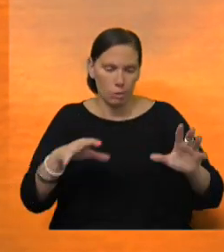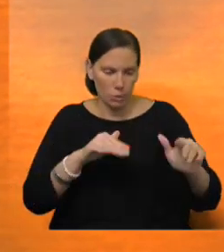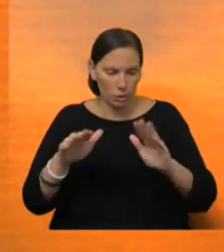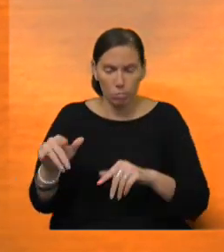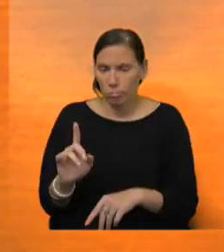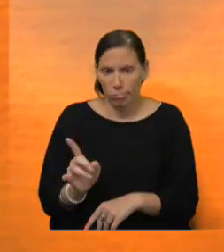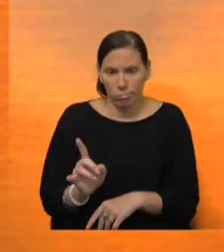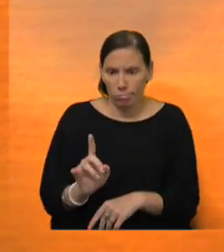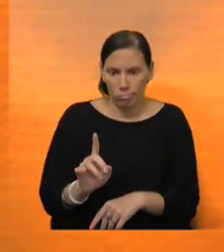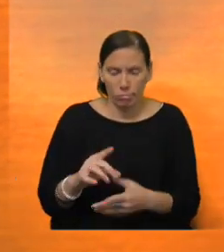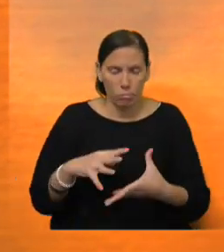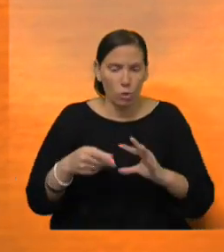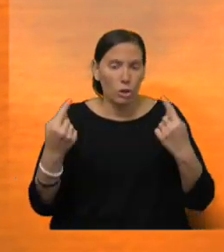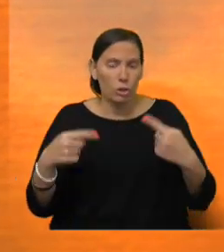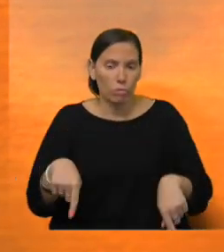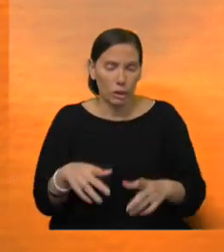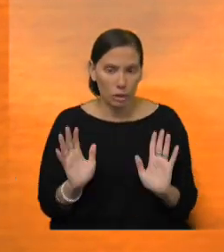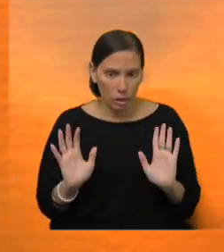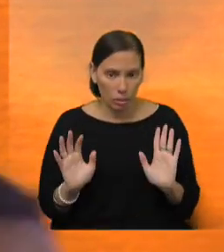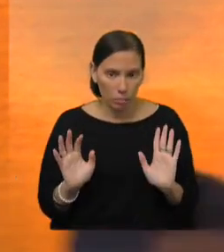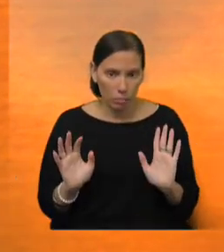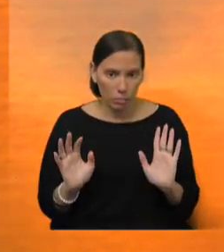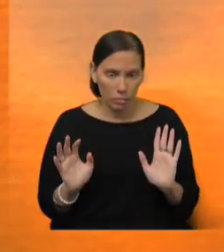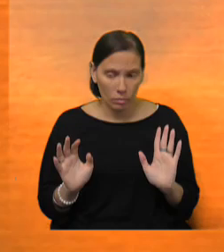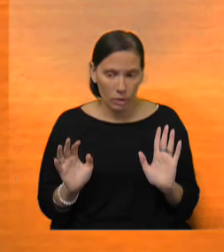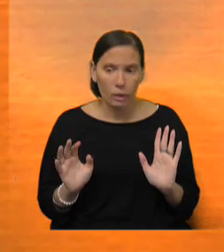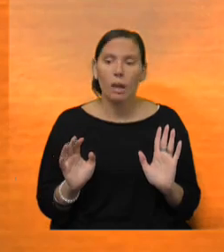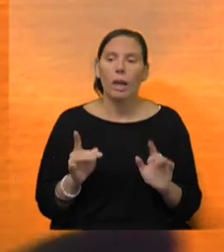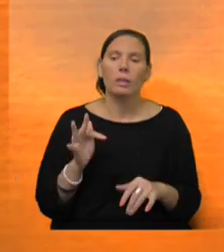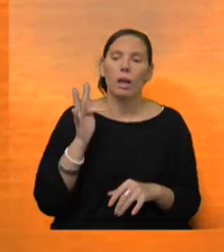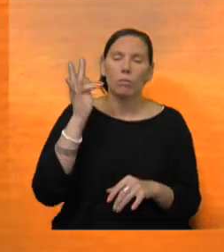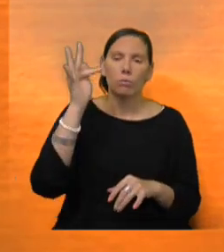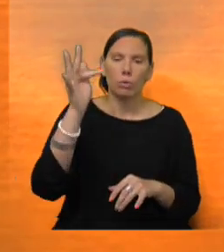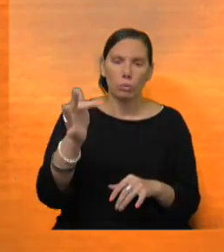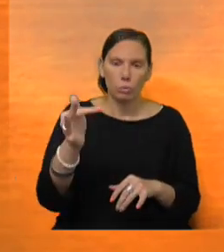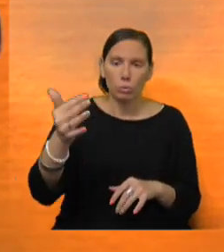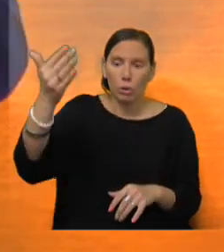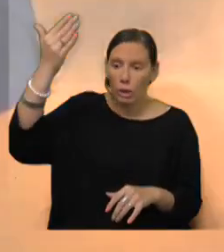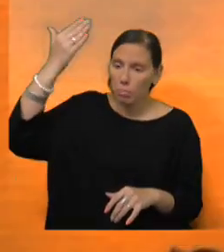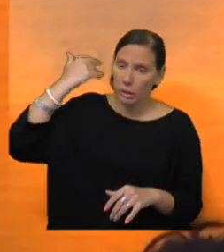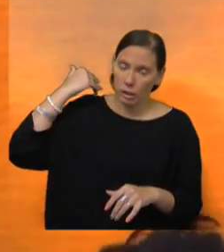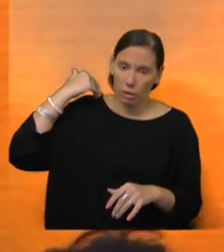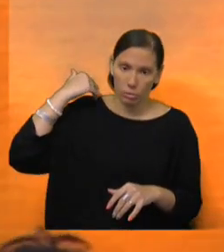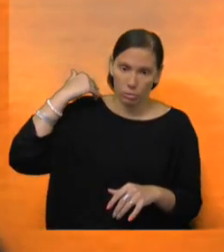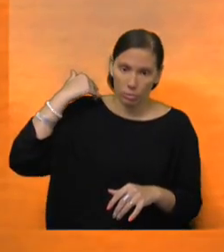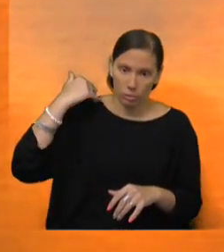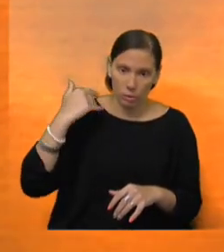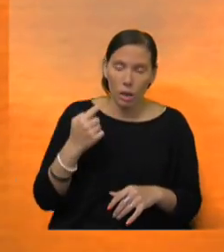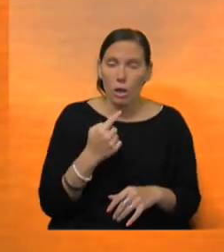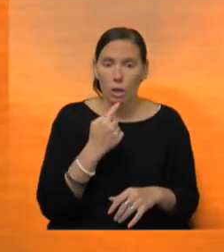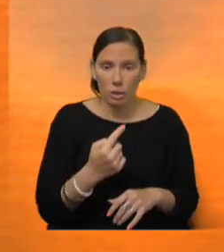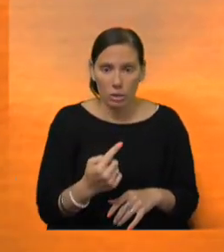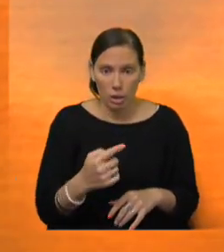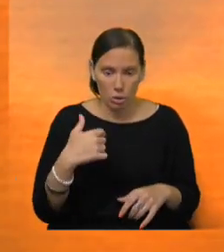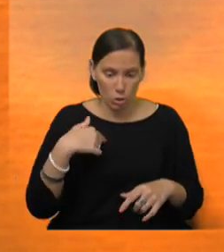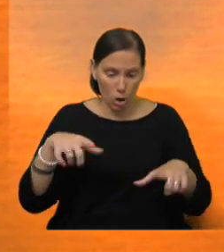mismo modelos diferentes tiene que ver entre el futuro y el pasado vengo a decirles que soy